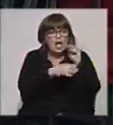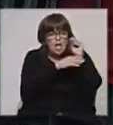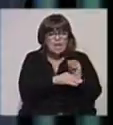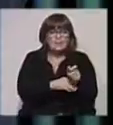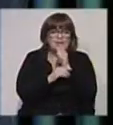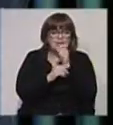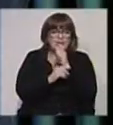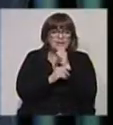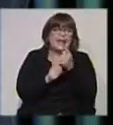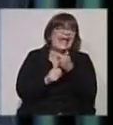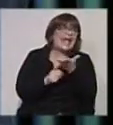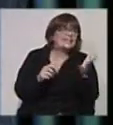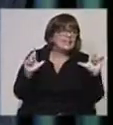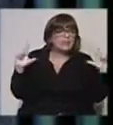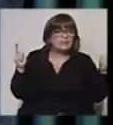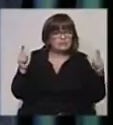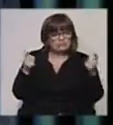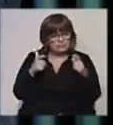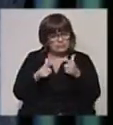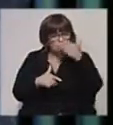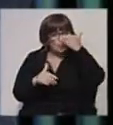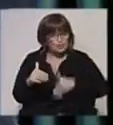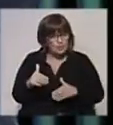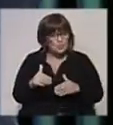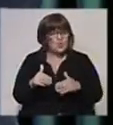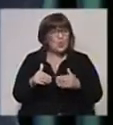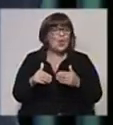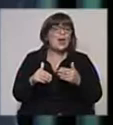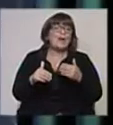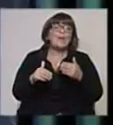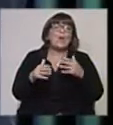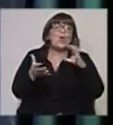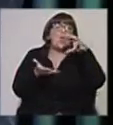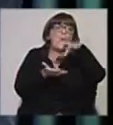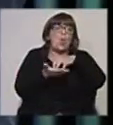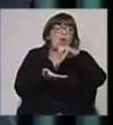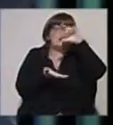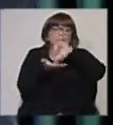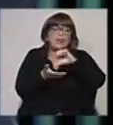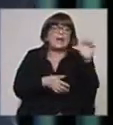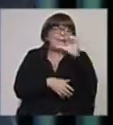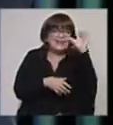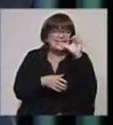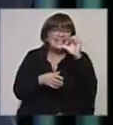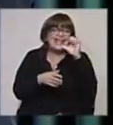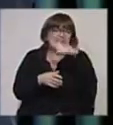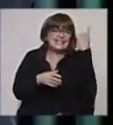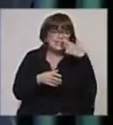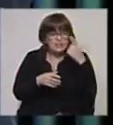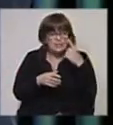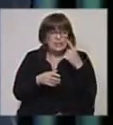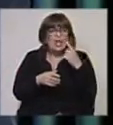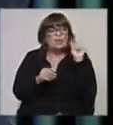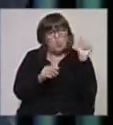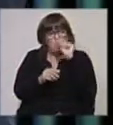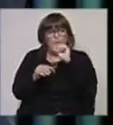reducido en los últimos años y son pocos los grandes medios que tienen muchos corresponsales en distintas